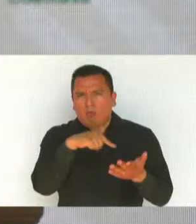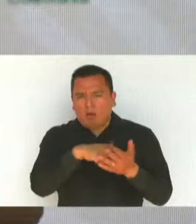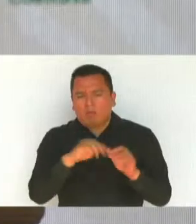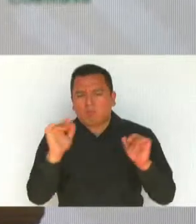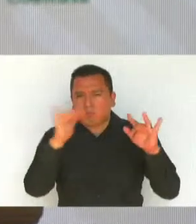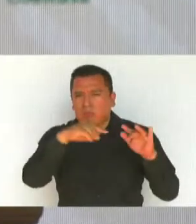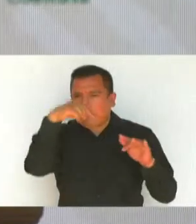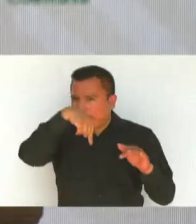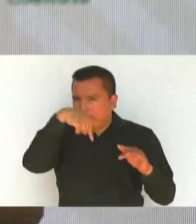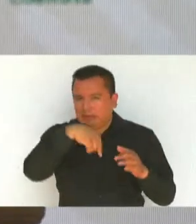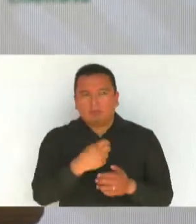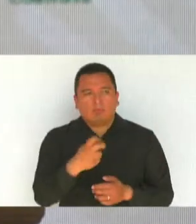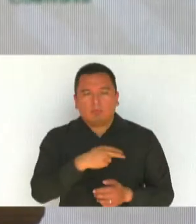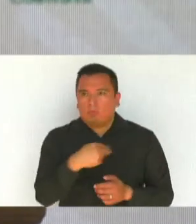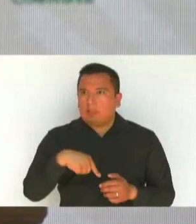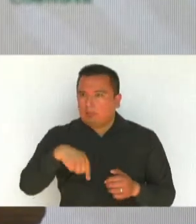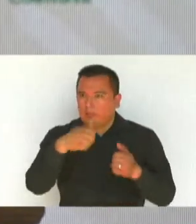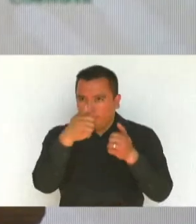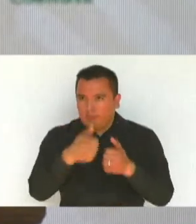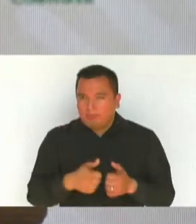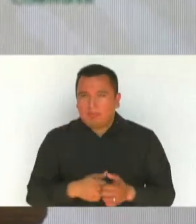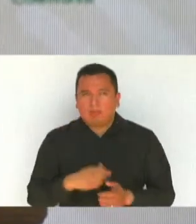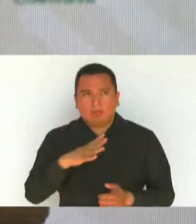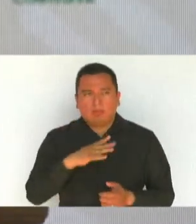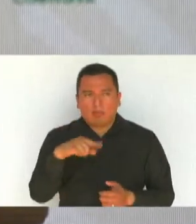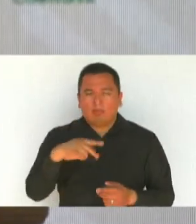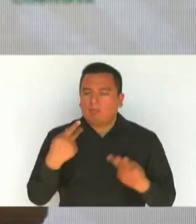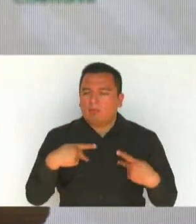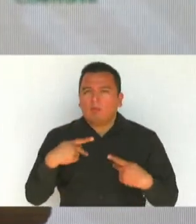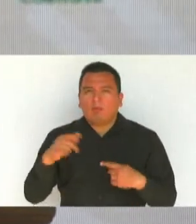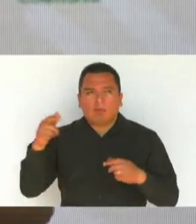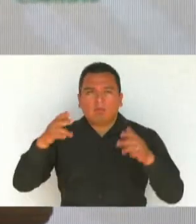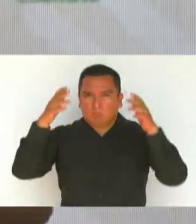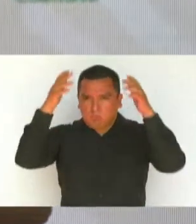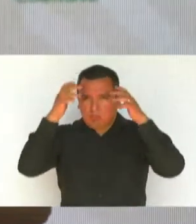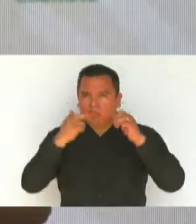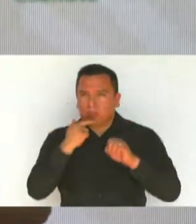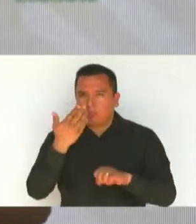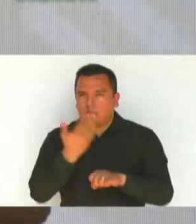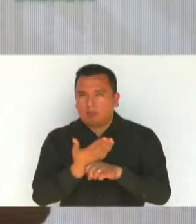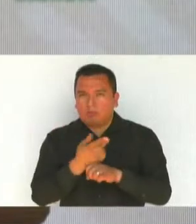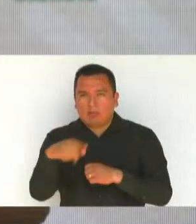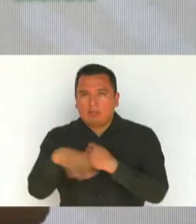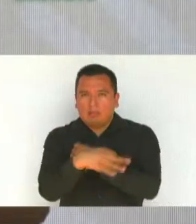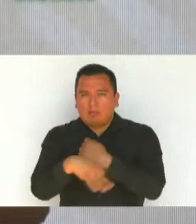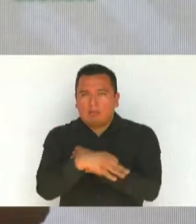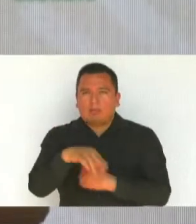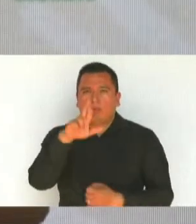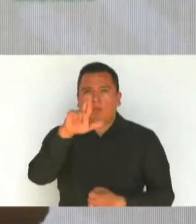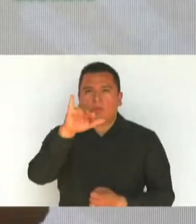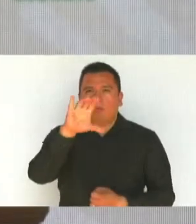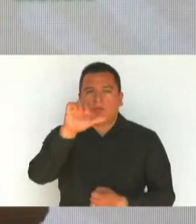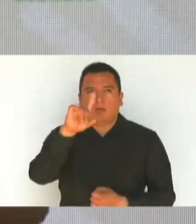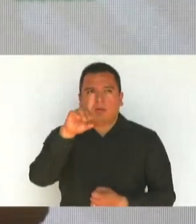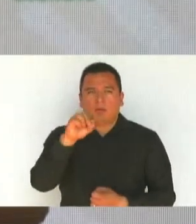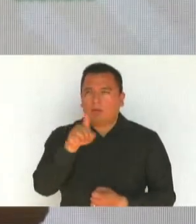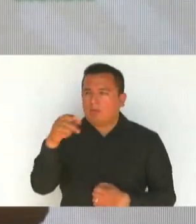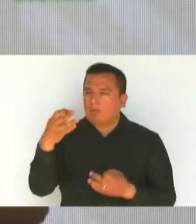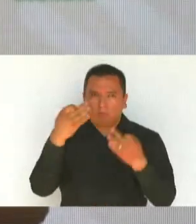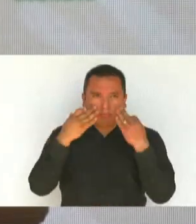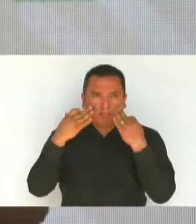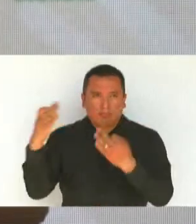nos moveríamos de aquí. Tenemos un brigadista general que es el ingeniero Ricardo Luna, no sé, acá